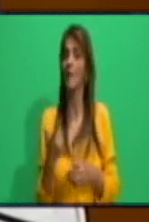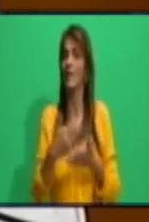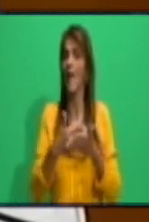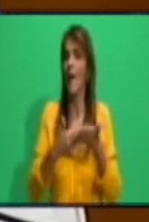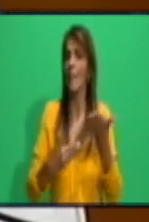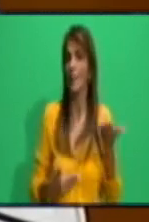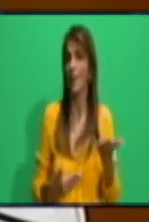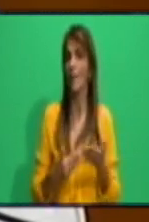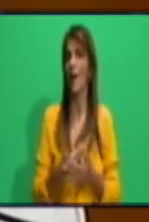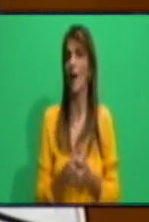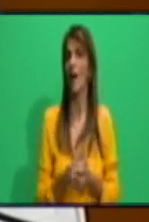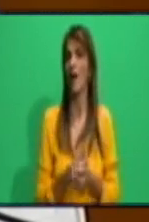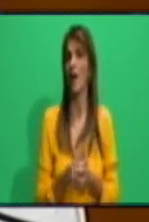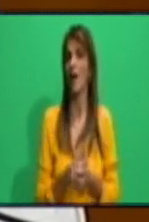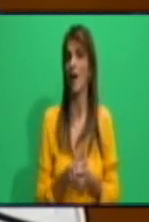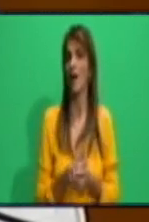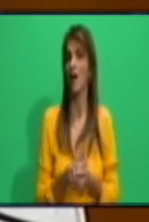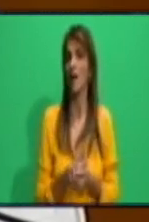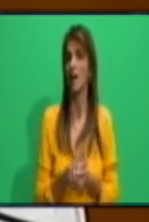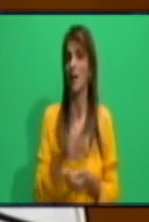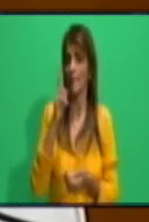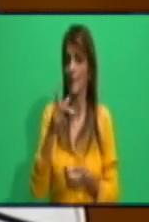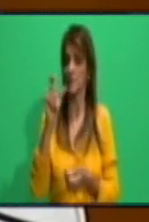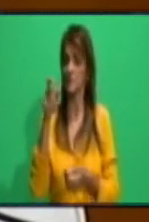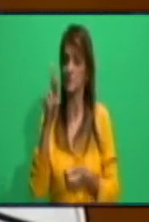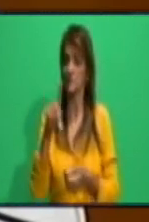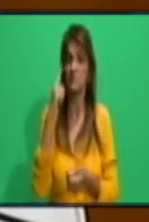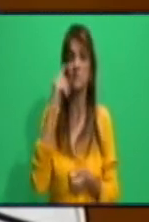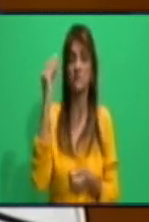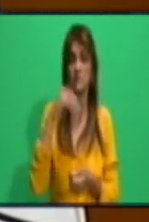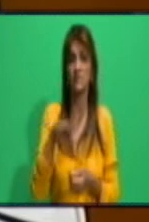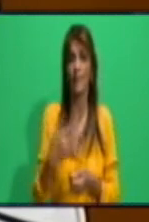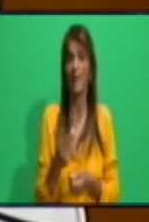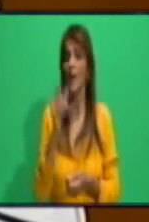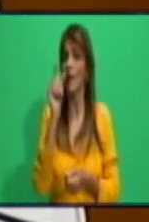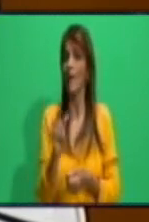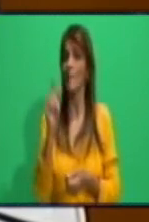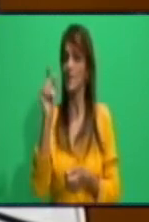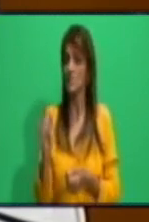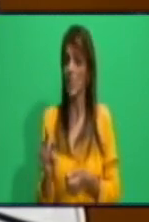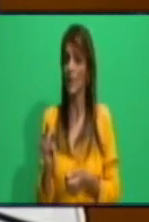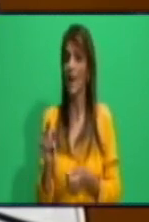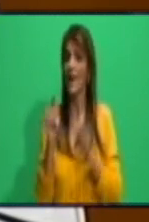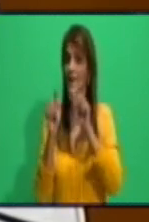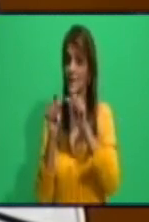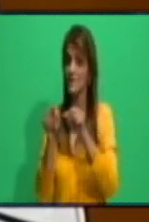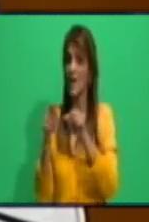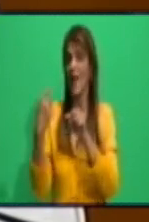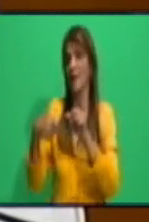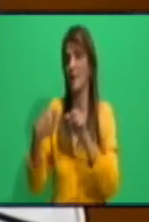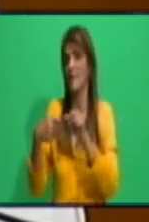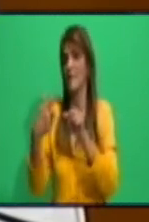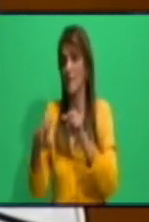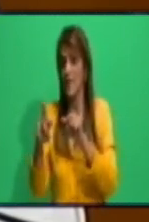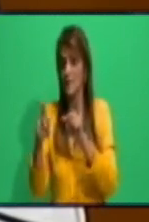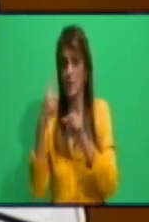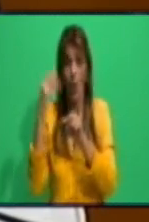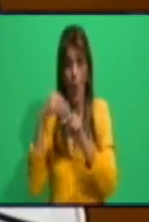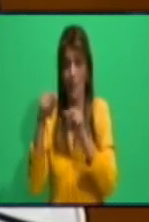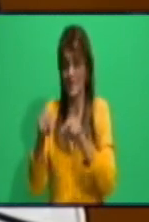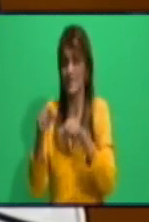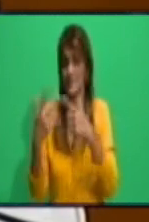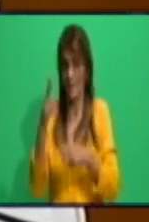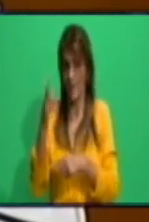que se identifican con síntomas subjetivos de COVID. Y ese es el que define si usted es un caso sospechoso o